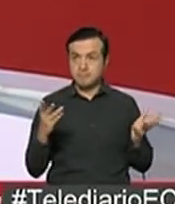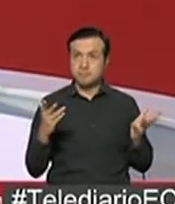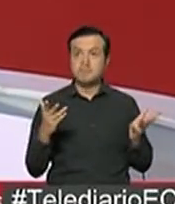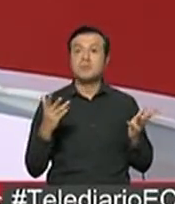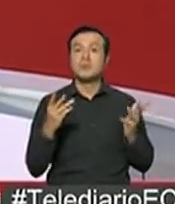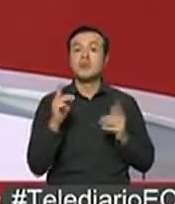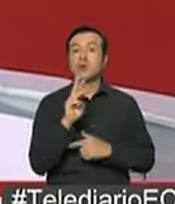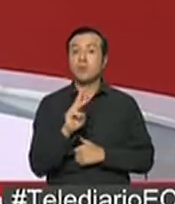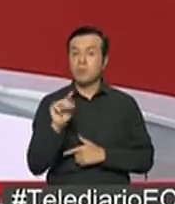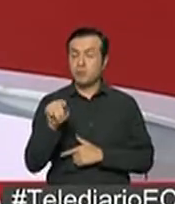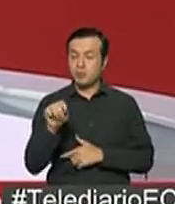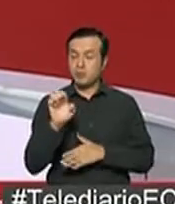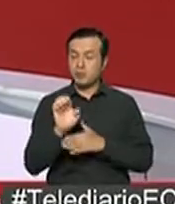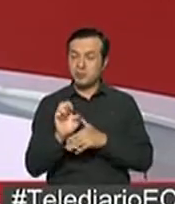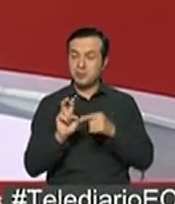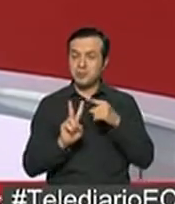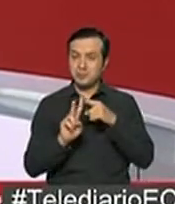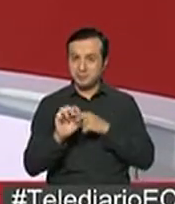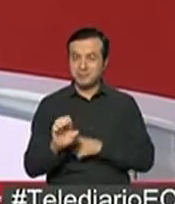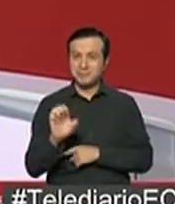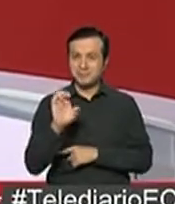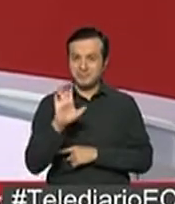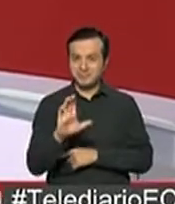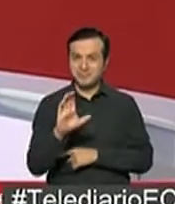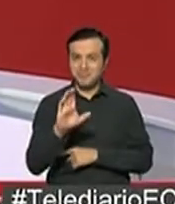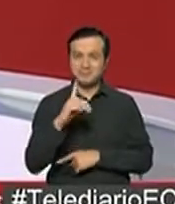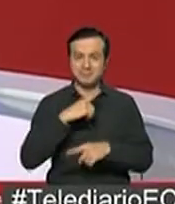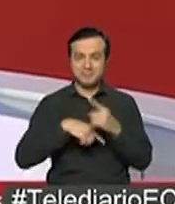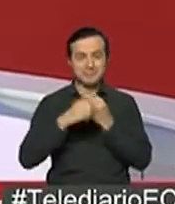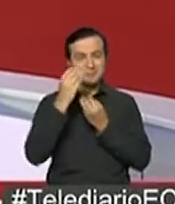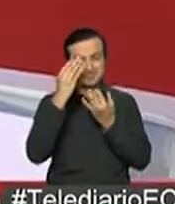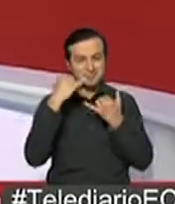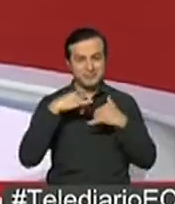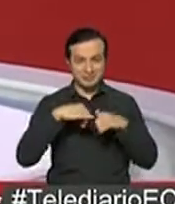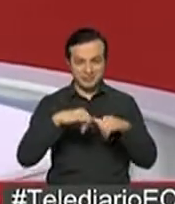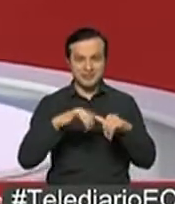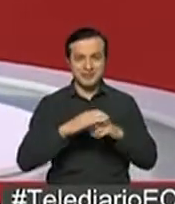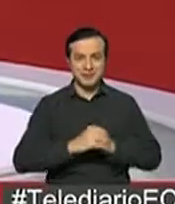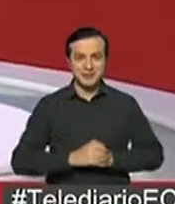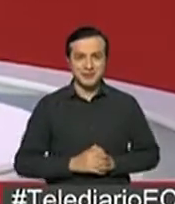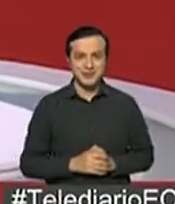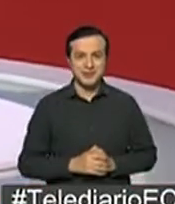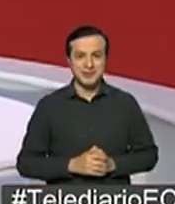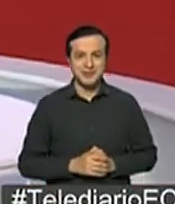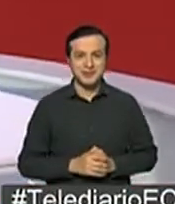nuestra página web www punto ecuador-tv puntos ll regresamos con más información